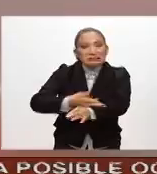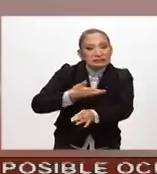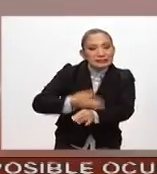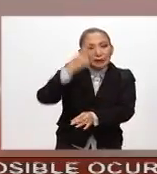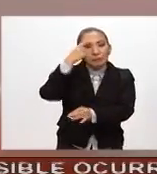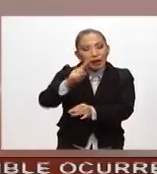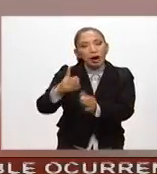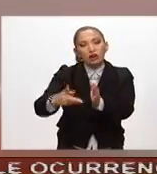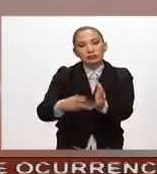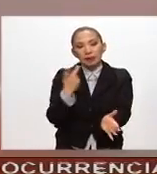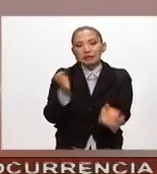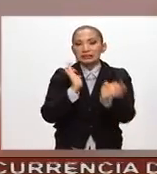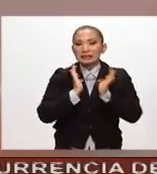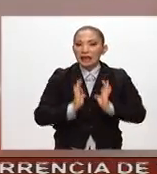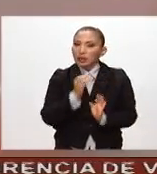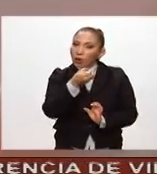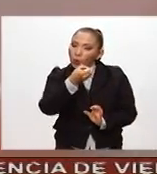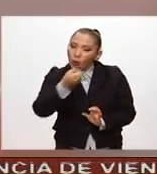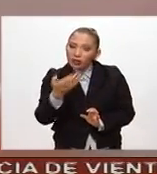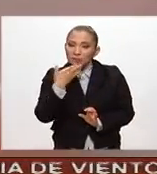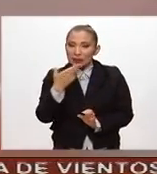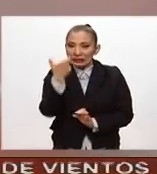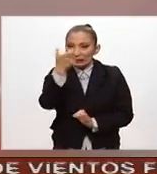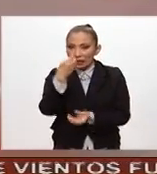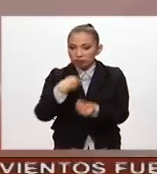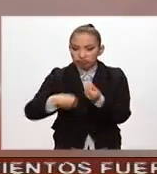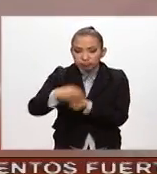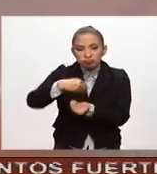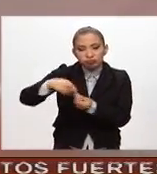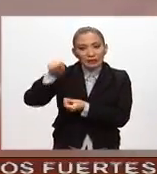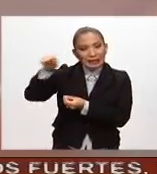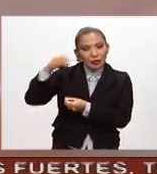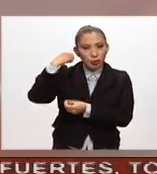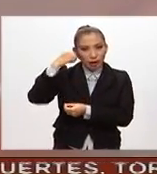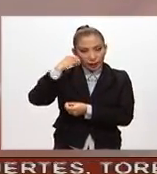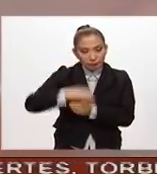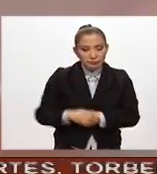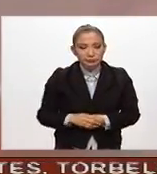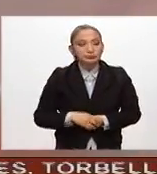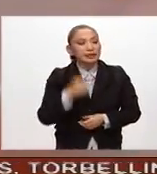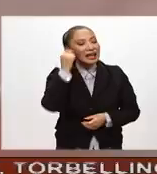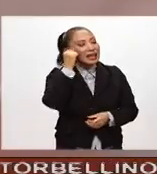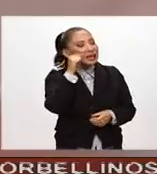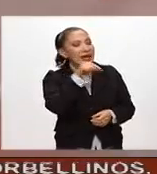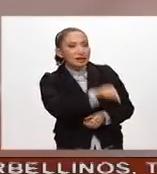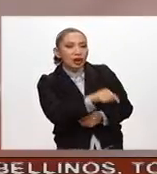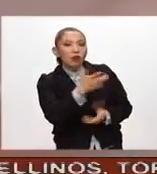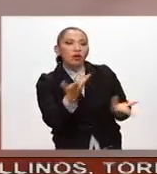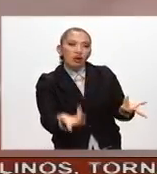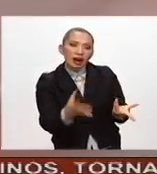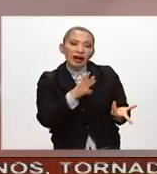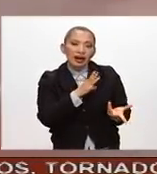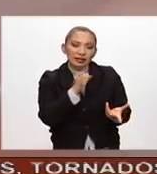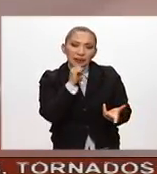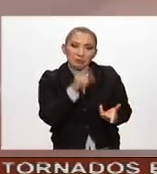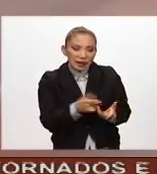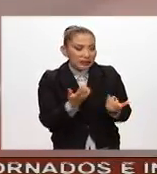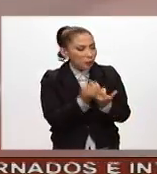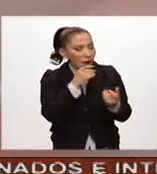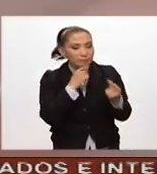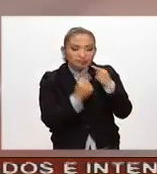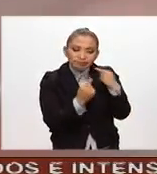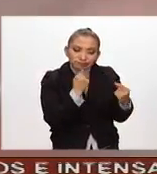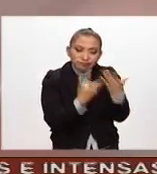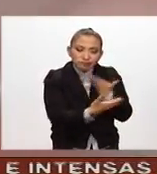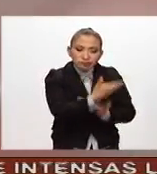permita restablecer la tranquilidad, el orden y la economía, allá particularmente en Oaxaca. Me habré de sentar para explicarles y para explicarles también que el camino